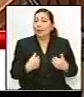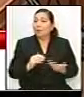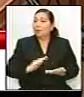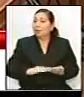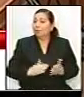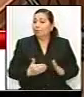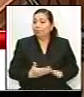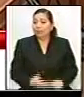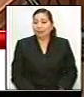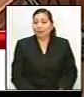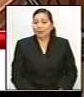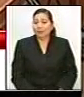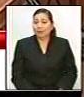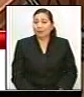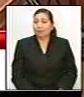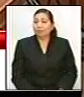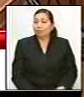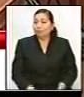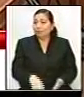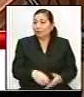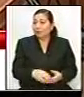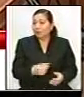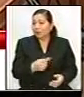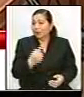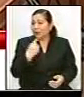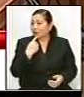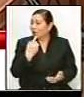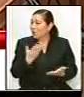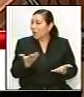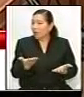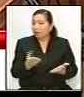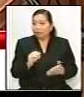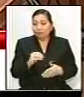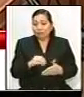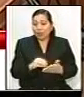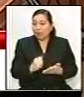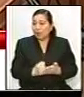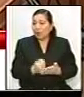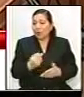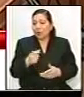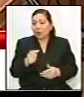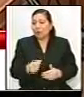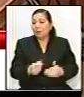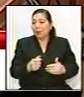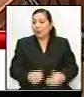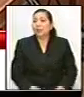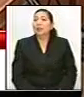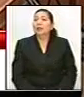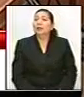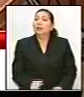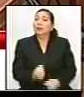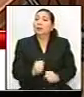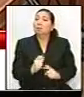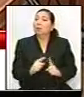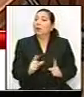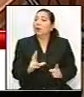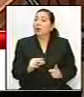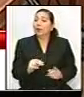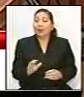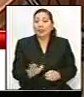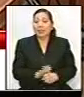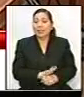comunidad, que es un centro de salud, como ustedes dijeron, no hay capacidad de atención a un adulto mayor. hacen lo posible, pero no se